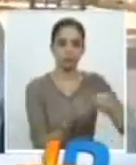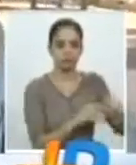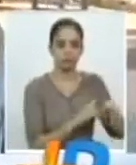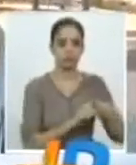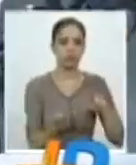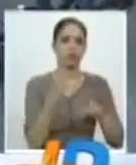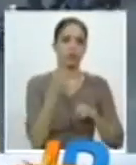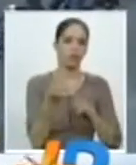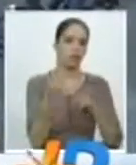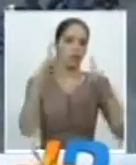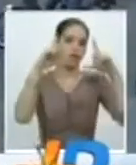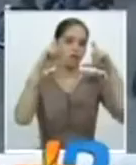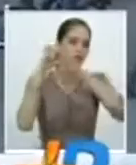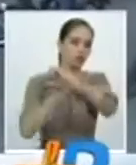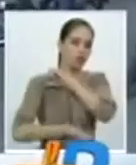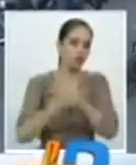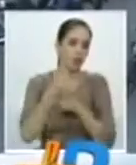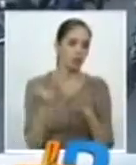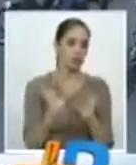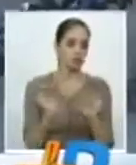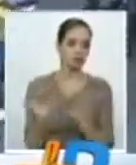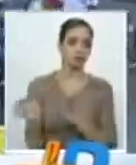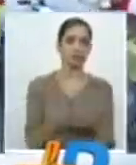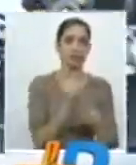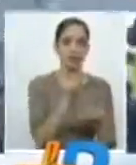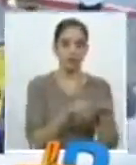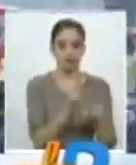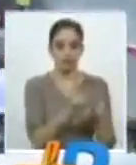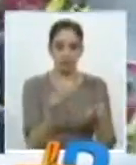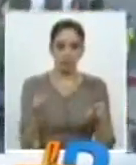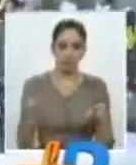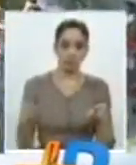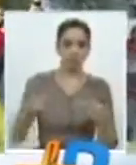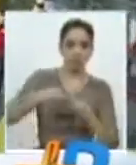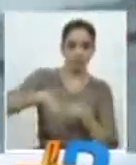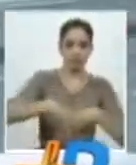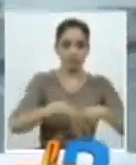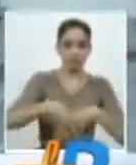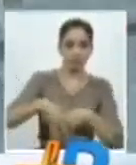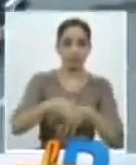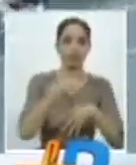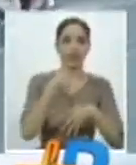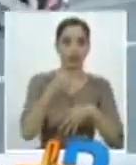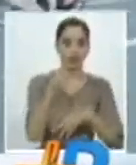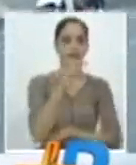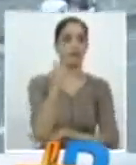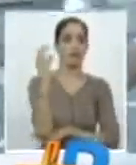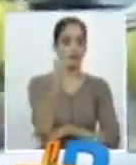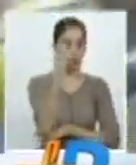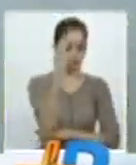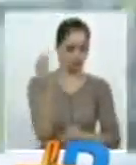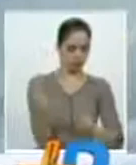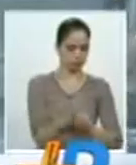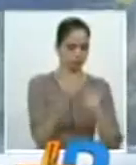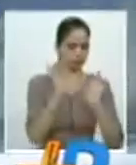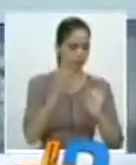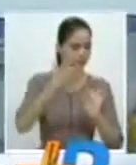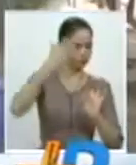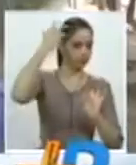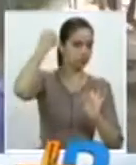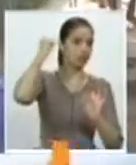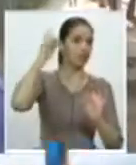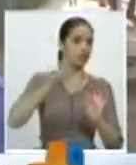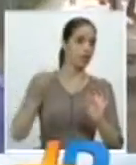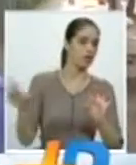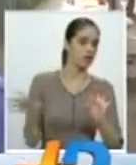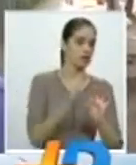de fotomulta. Para muchos de los que participaron en las caravanas, el triunfo de Colombia era un hecho histórico que era importante celebrarlo por todos. Que